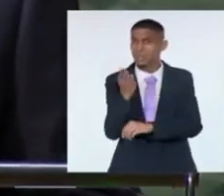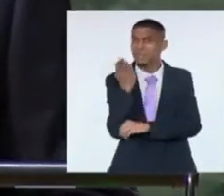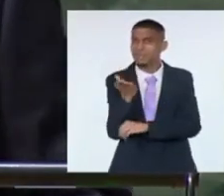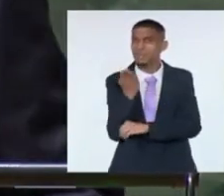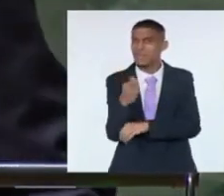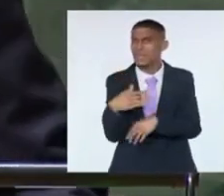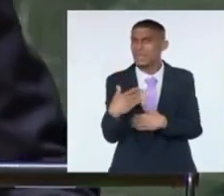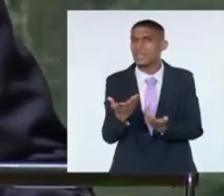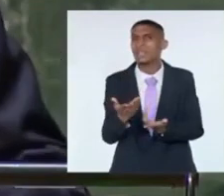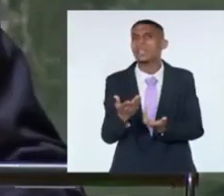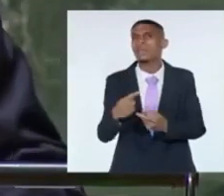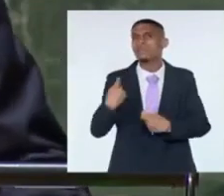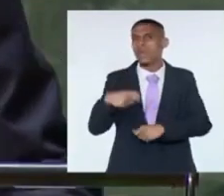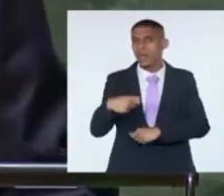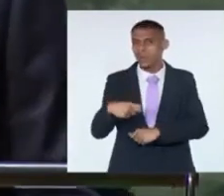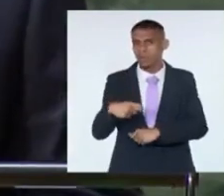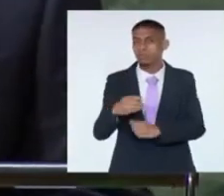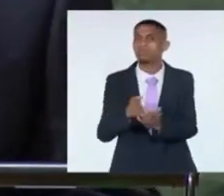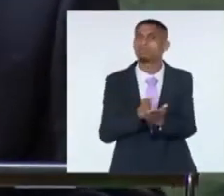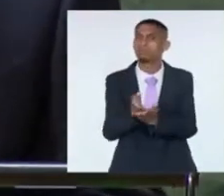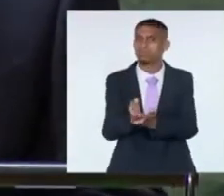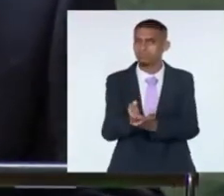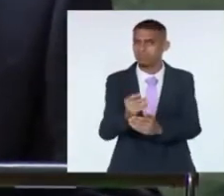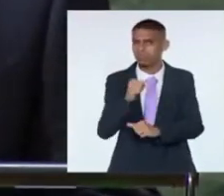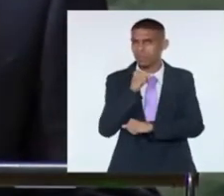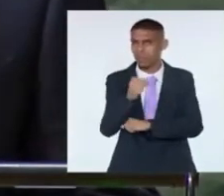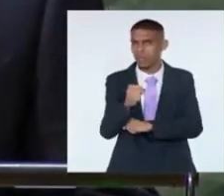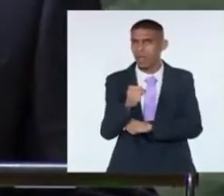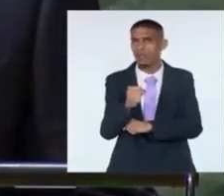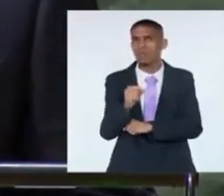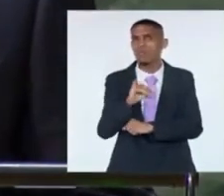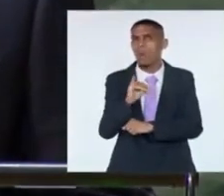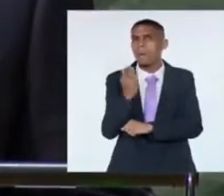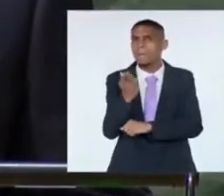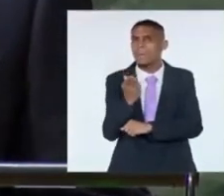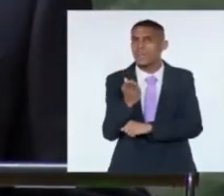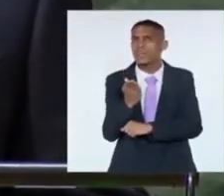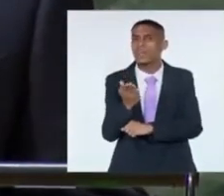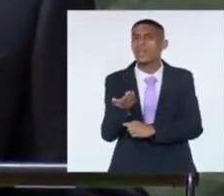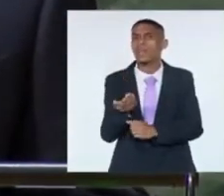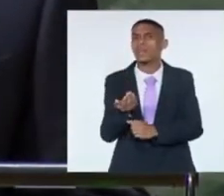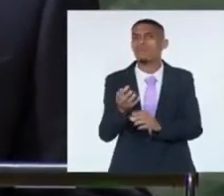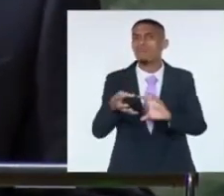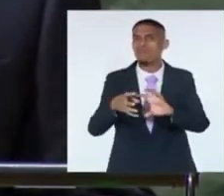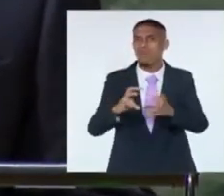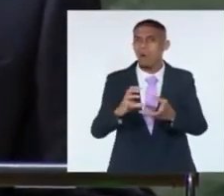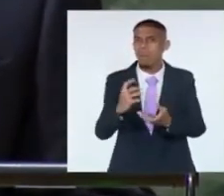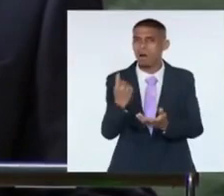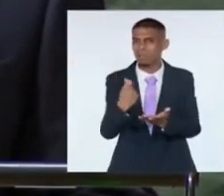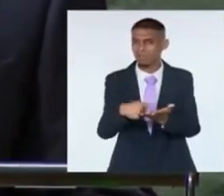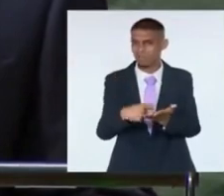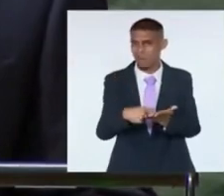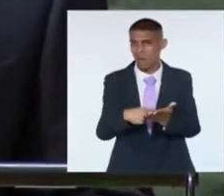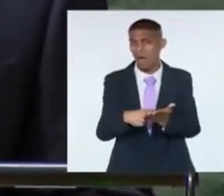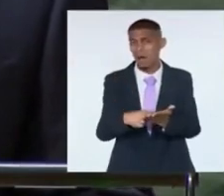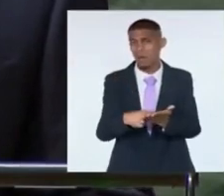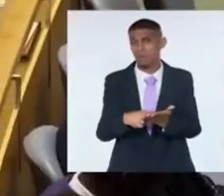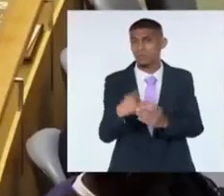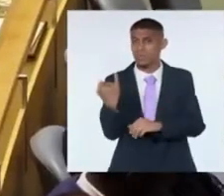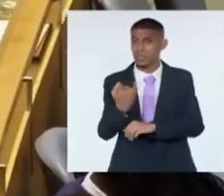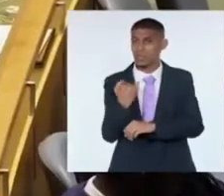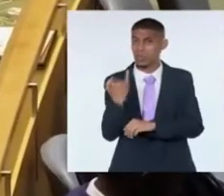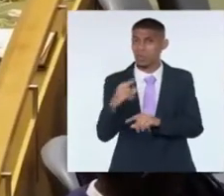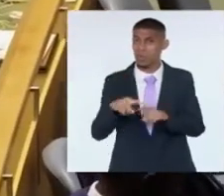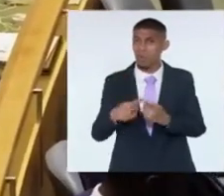y continuará demandando una transformación profunda del actual arquitectura financiera internacional porque es